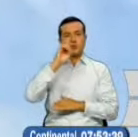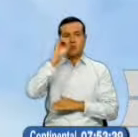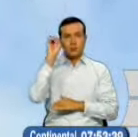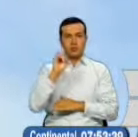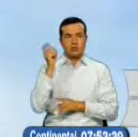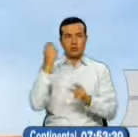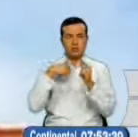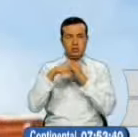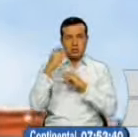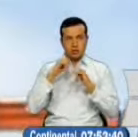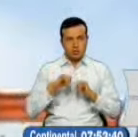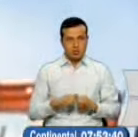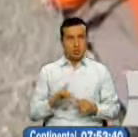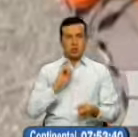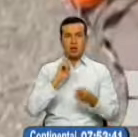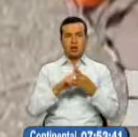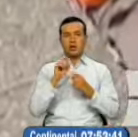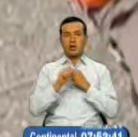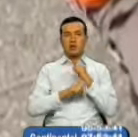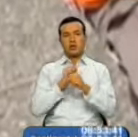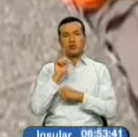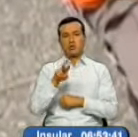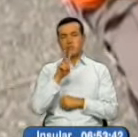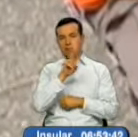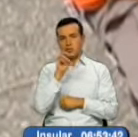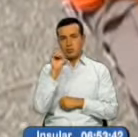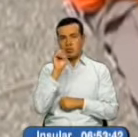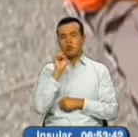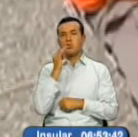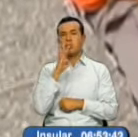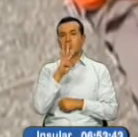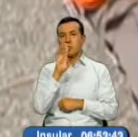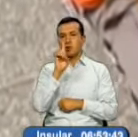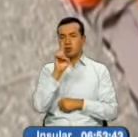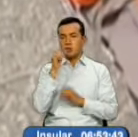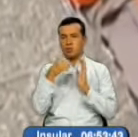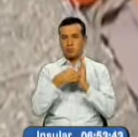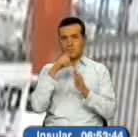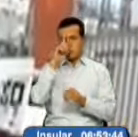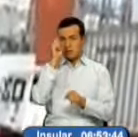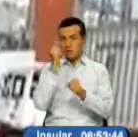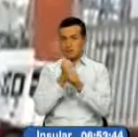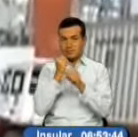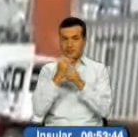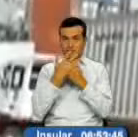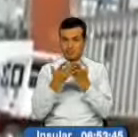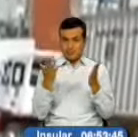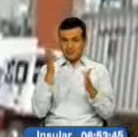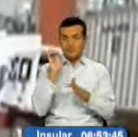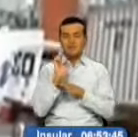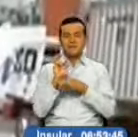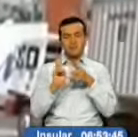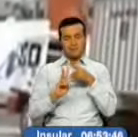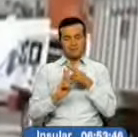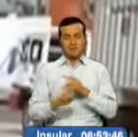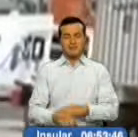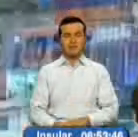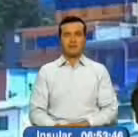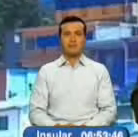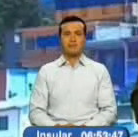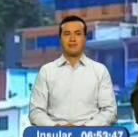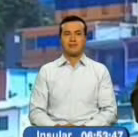las exportaciones hasta el año 2020 y crear 41.000 empleos. César Tacuri Vintimilla, Ecuador